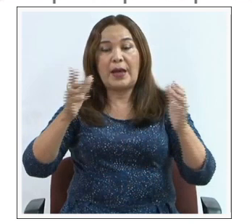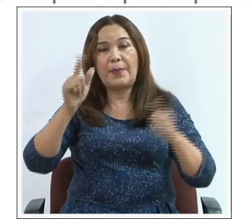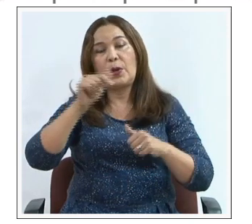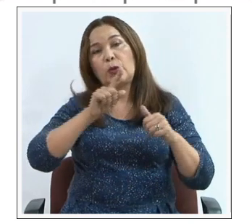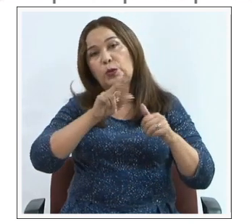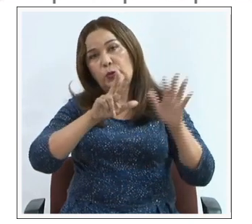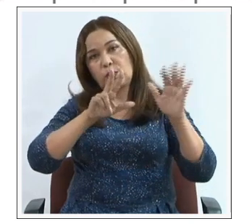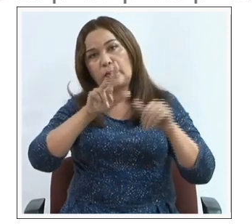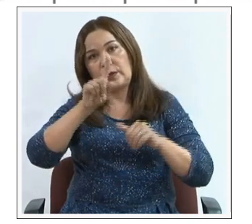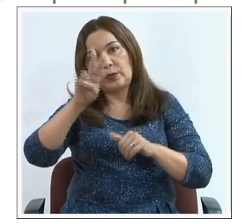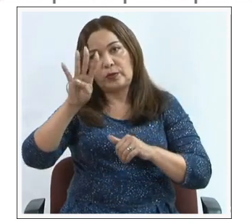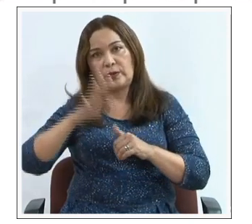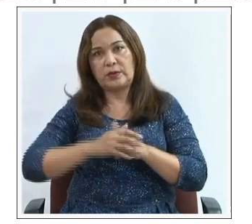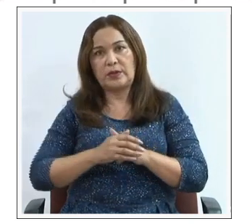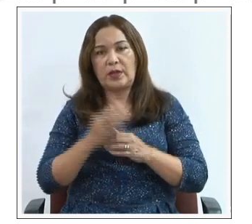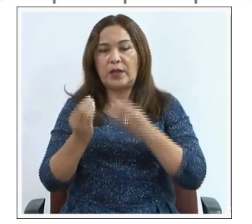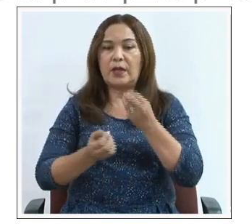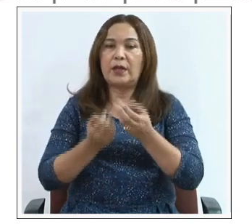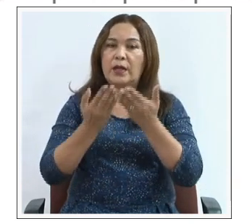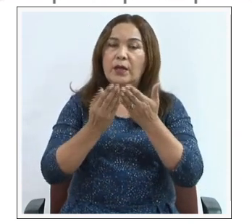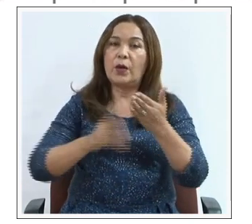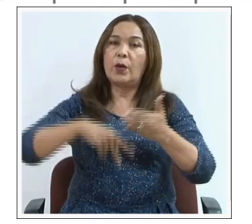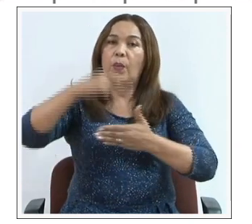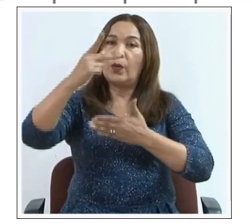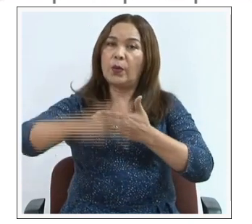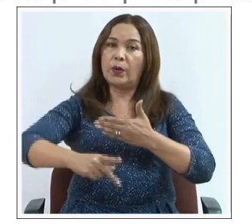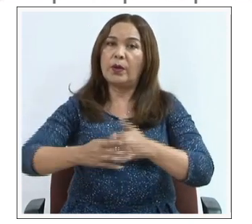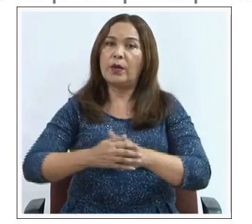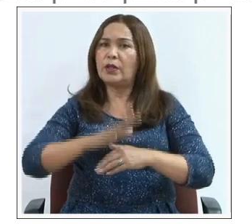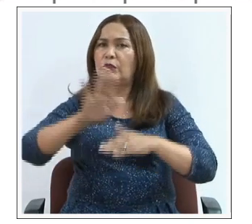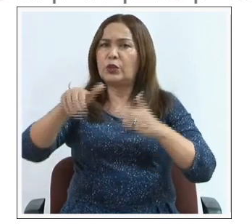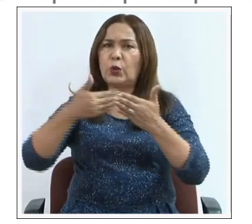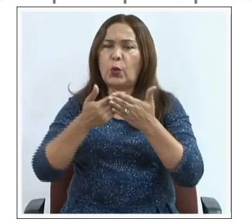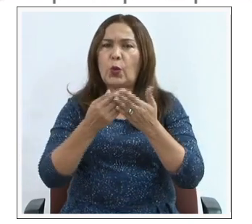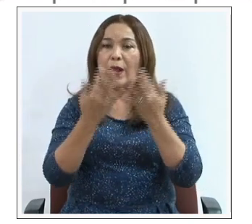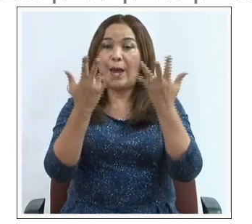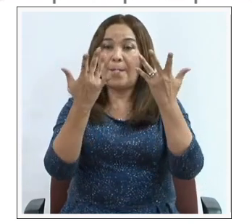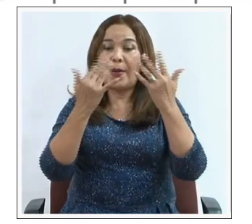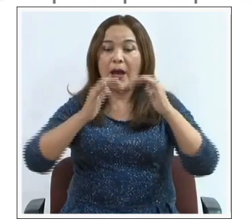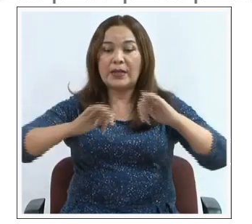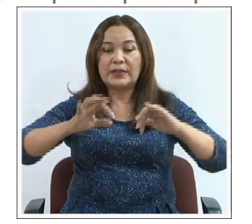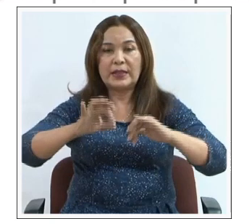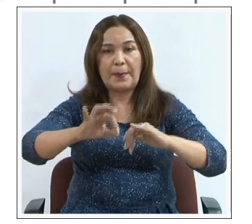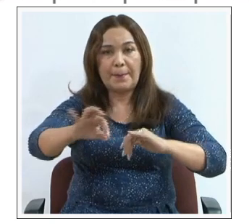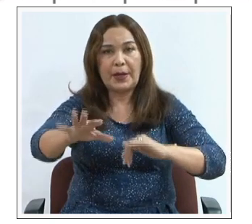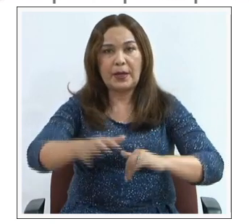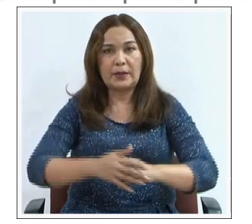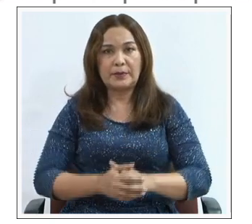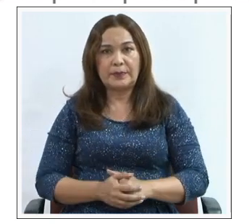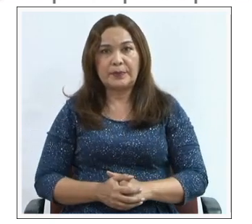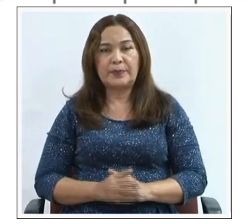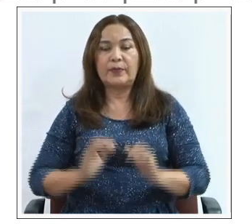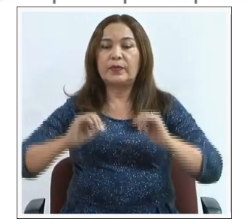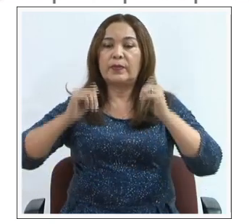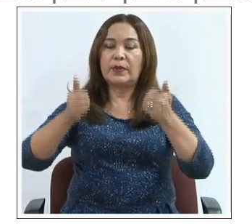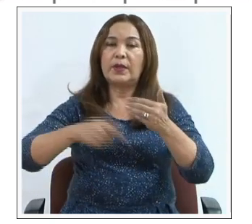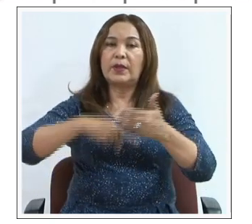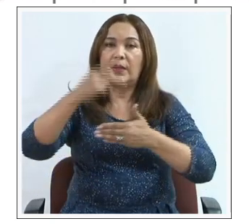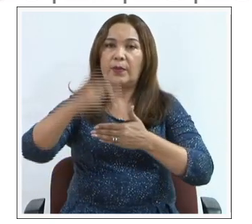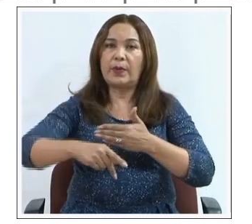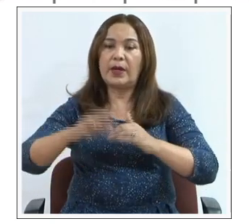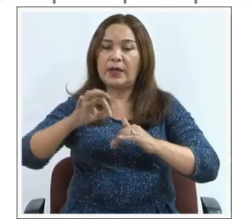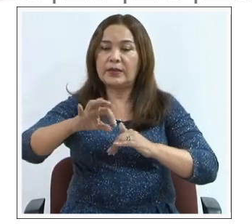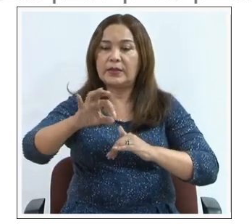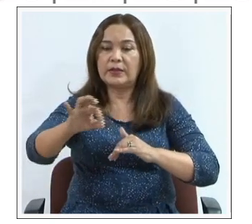1914 creación del programa todas las manos a la siembra inicio del plan